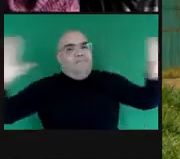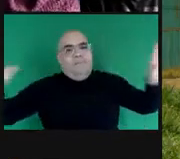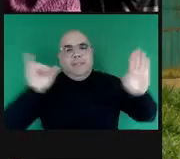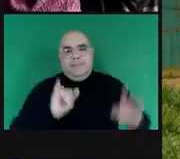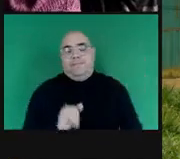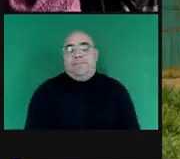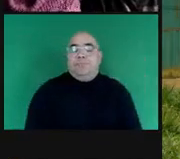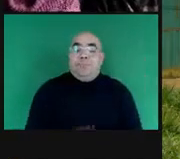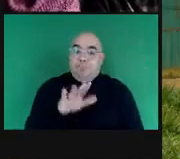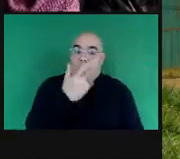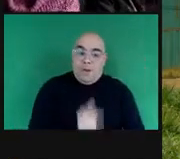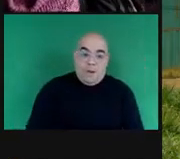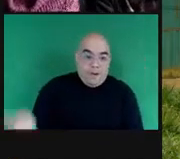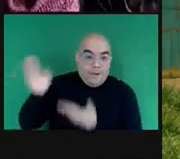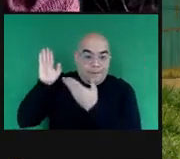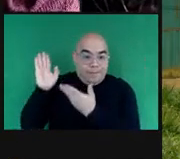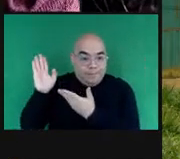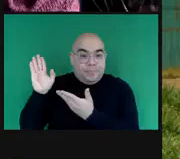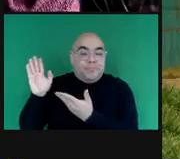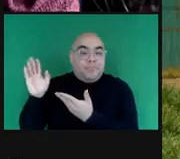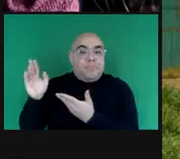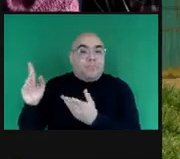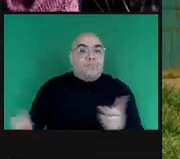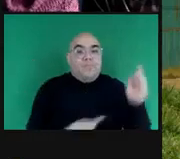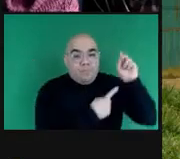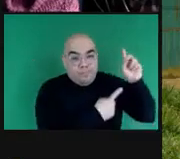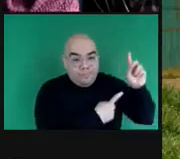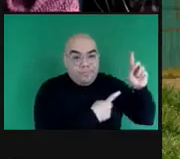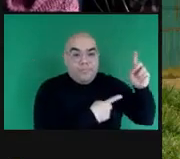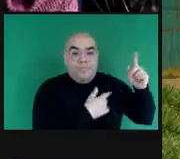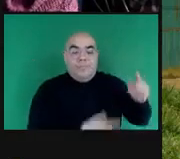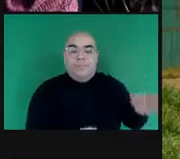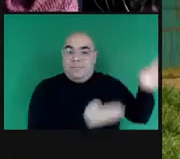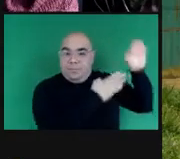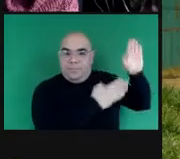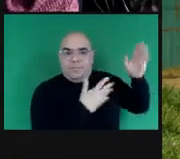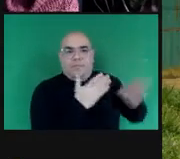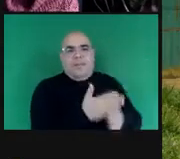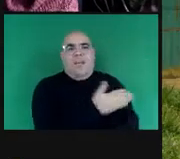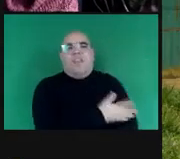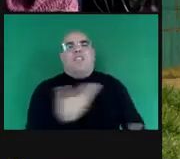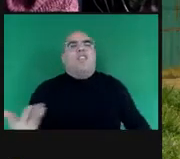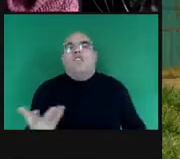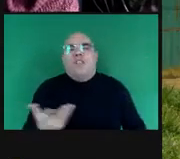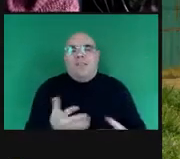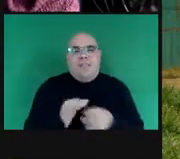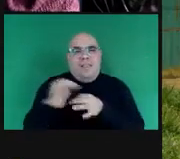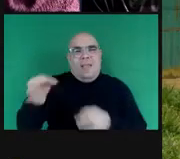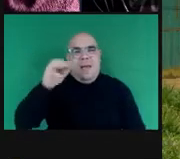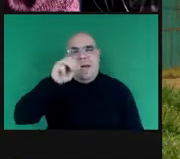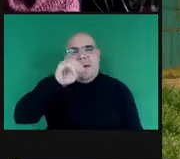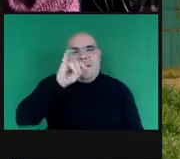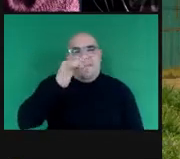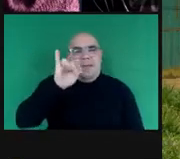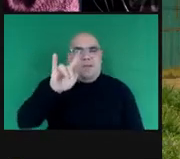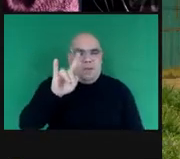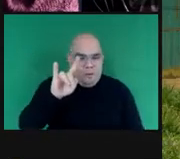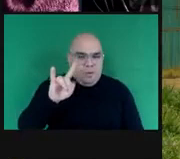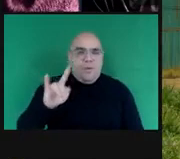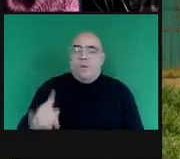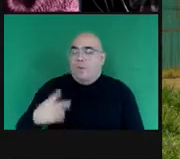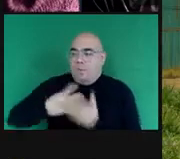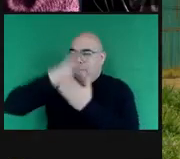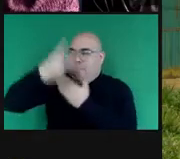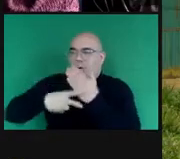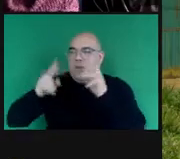acá en la pantalla es un ejercicio que hicimos en MeToo, que corresponde a un proyecto que se llama Sinfonía